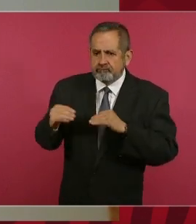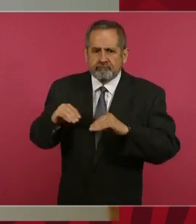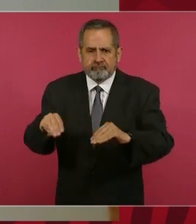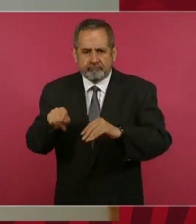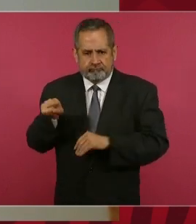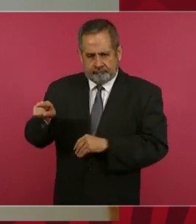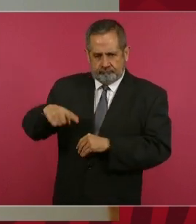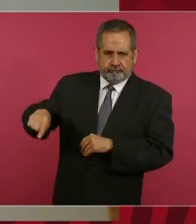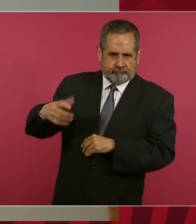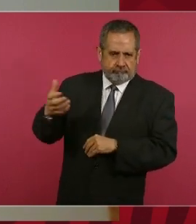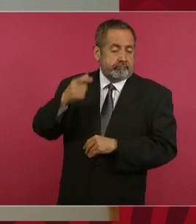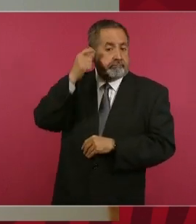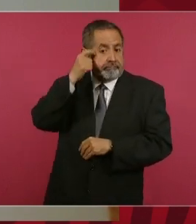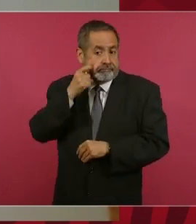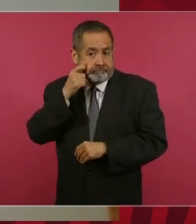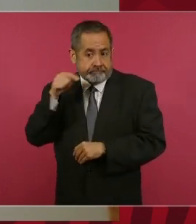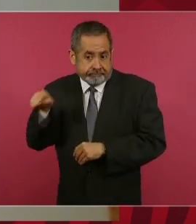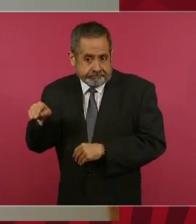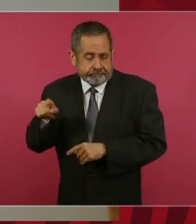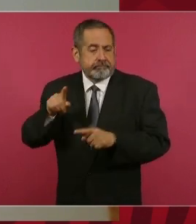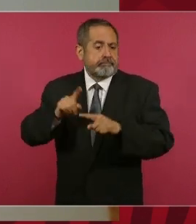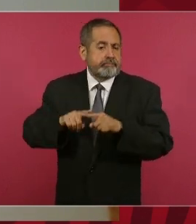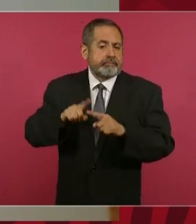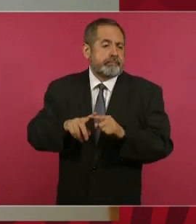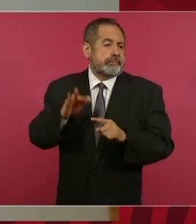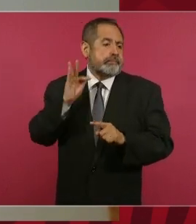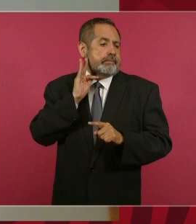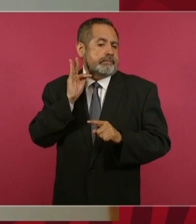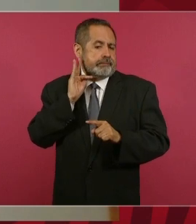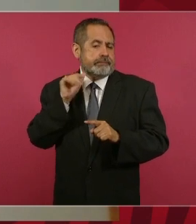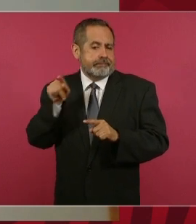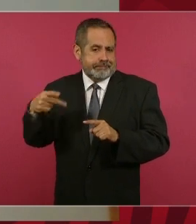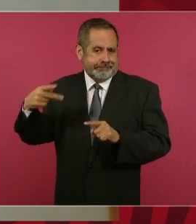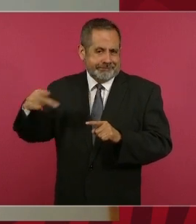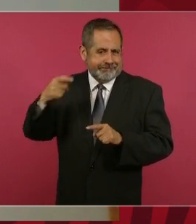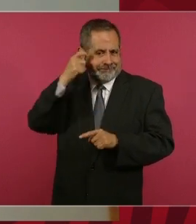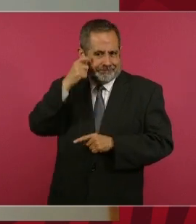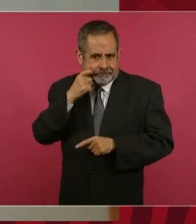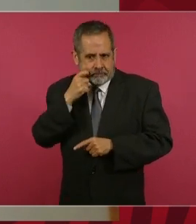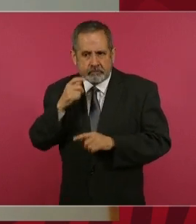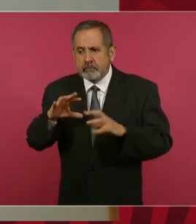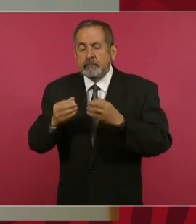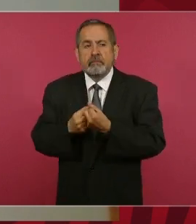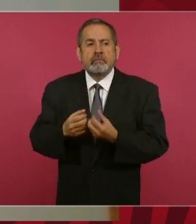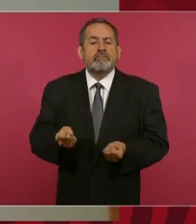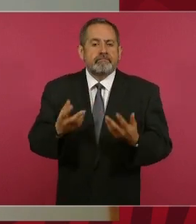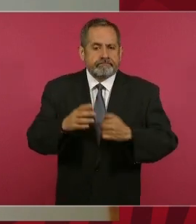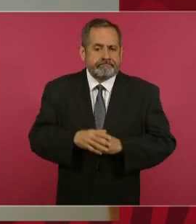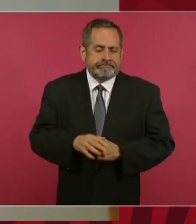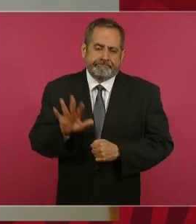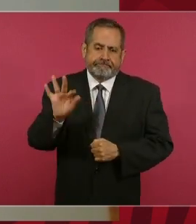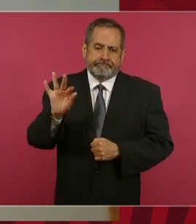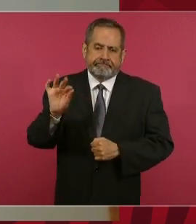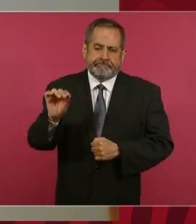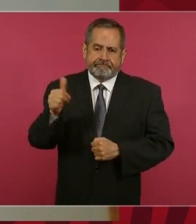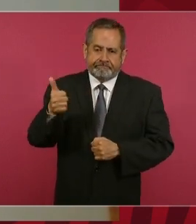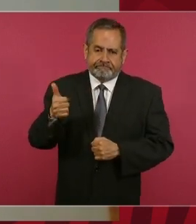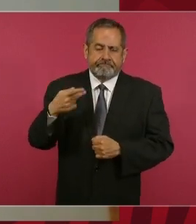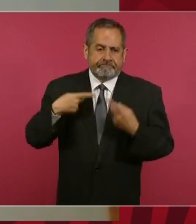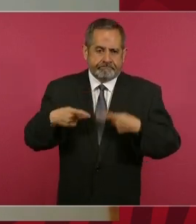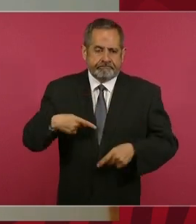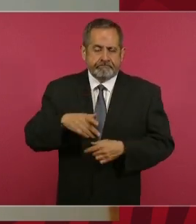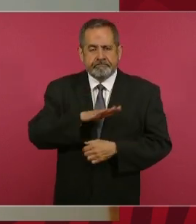Guerrero, de acuerdo con la Fiscalía General de Guerrero, se tienen 46 personas fallecidas